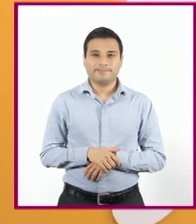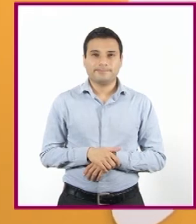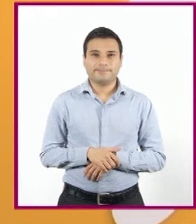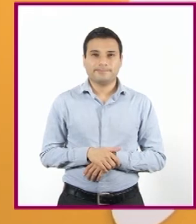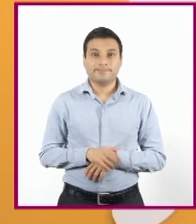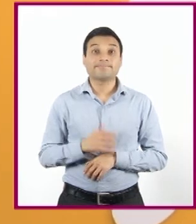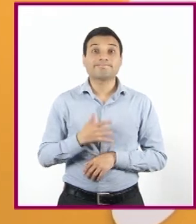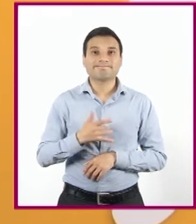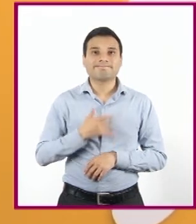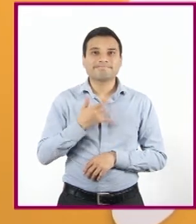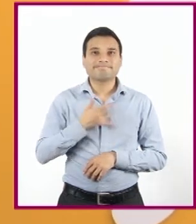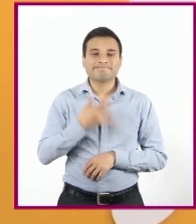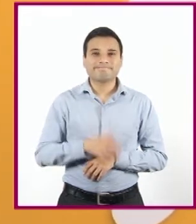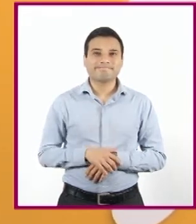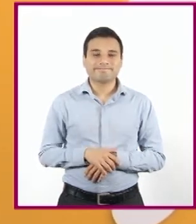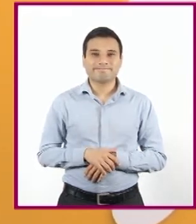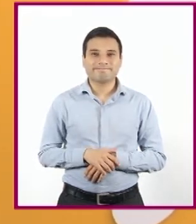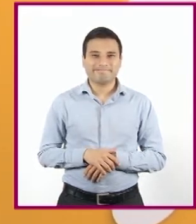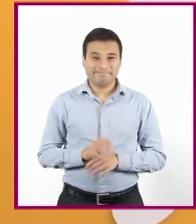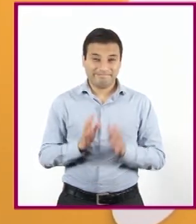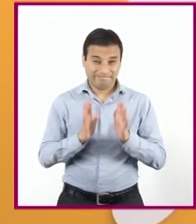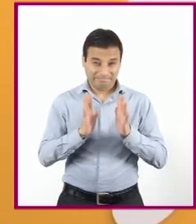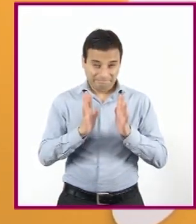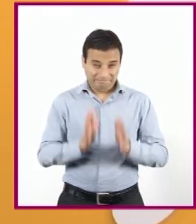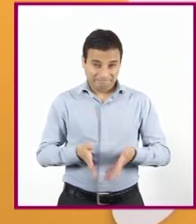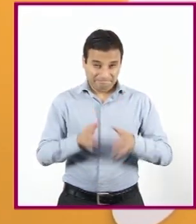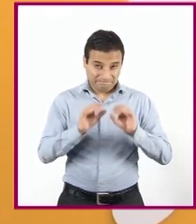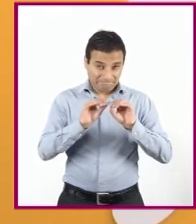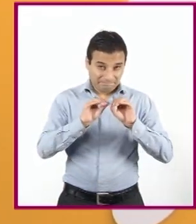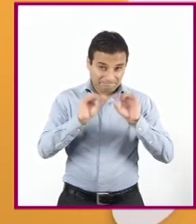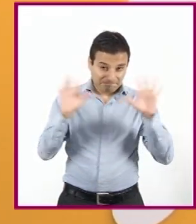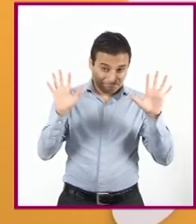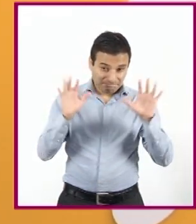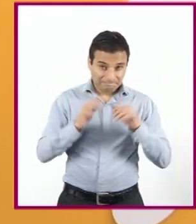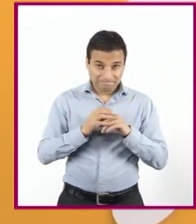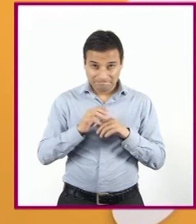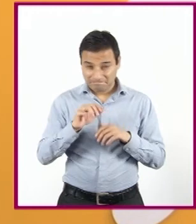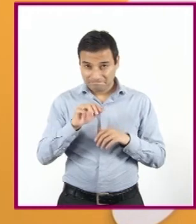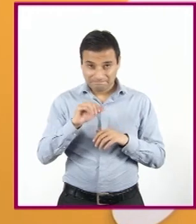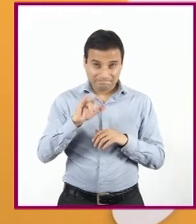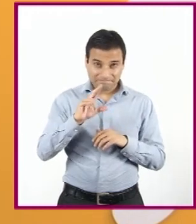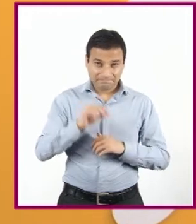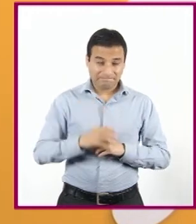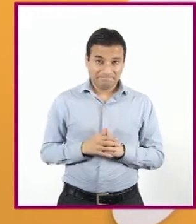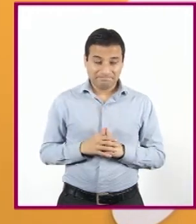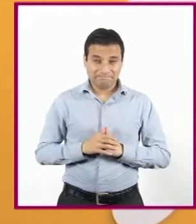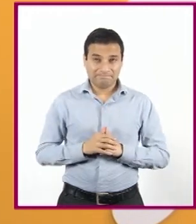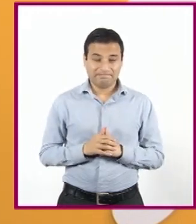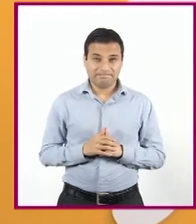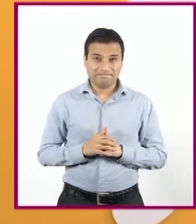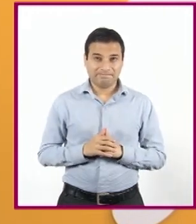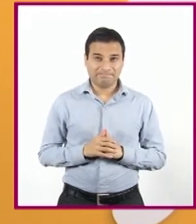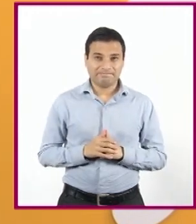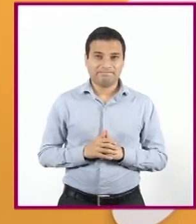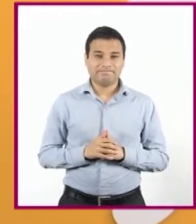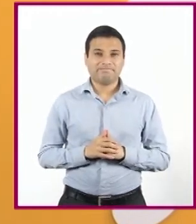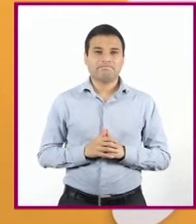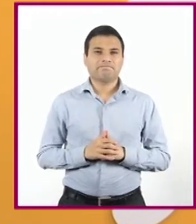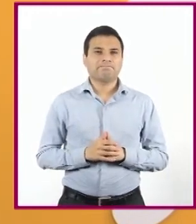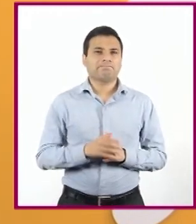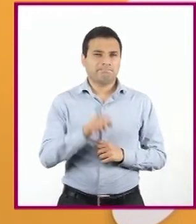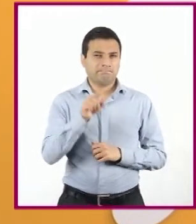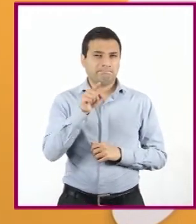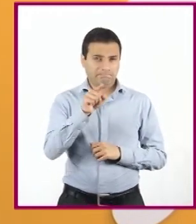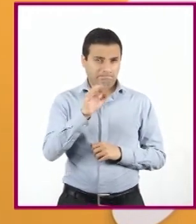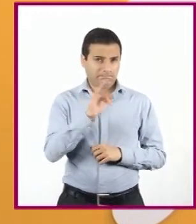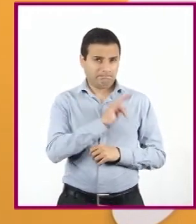¿Qué les pareció? ¿Les han quedado claras las expresiones algebraicas que generan sucesiones? ¿Ya podrían establecer la